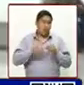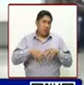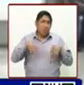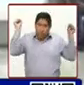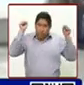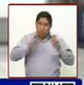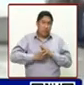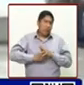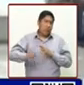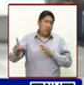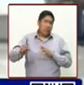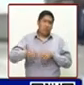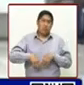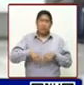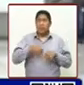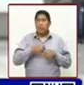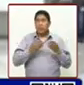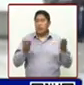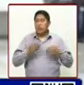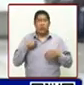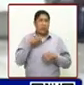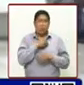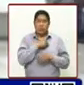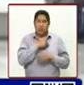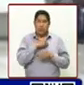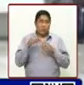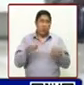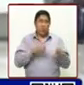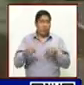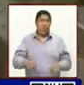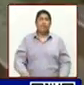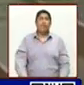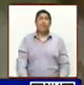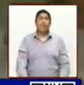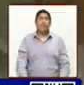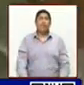retirarse de algún lugar donde nosotros quizás estábamos próximos.